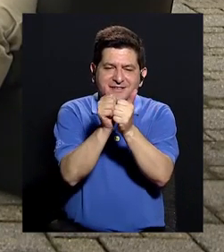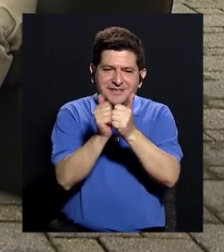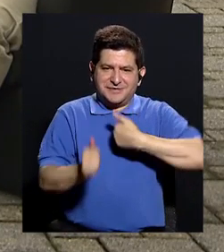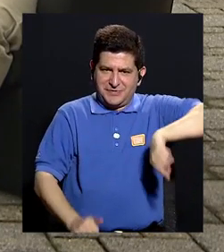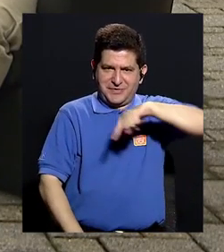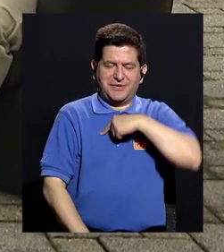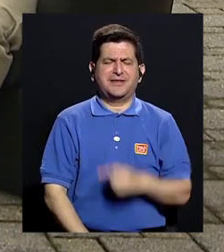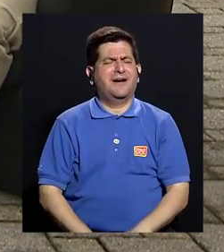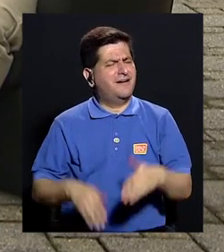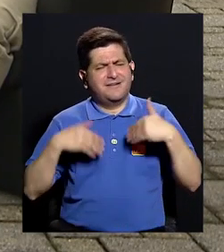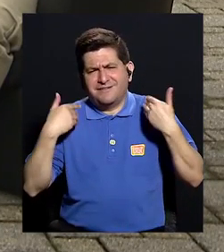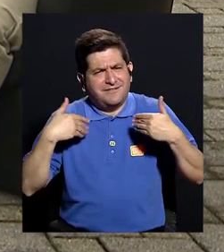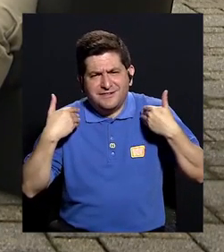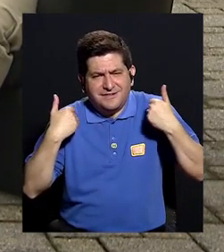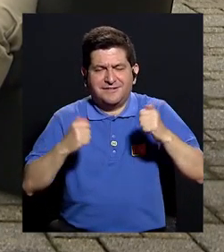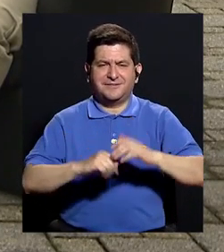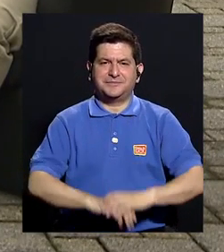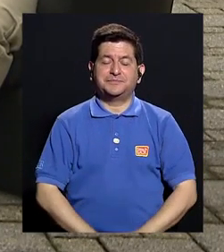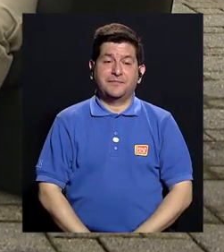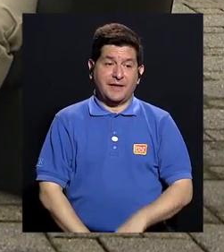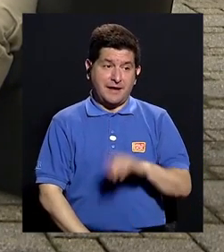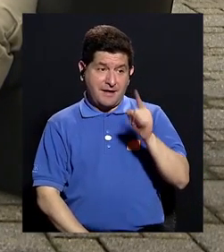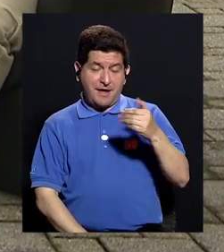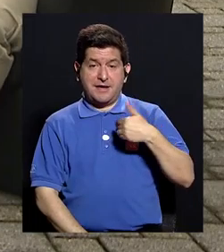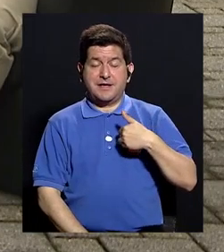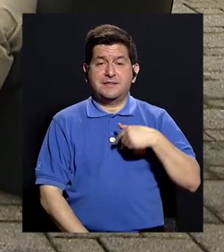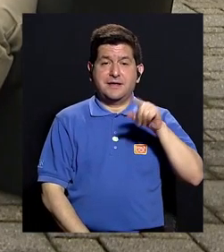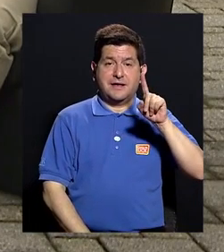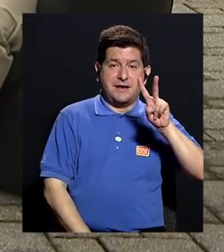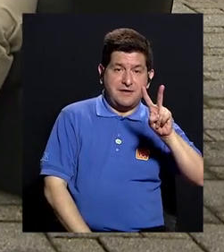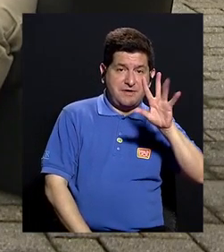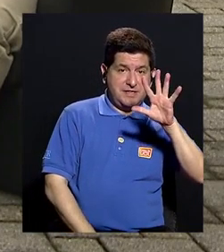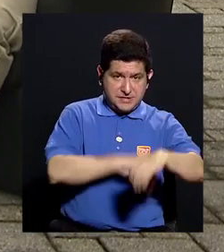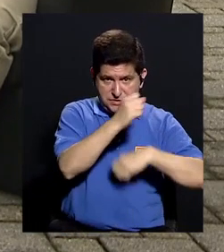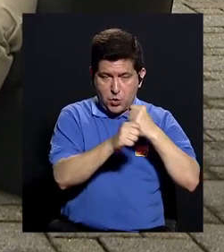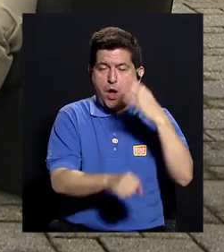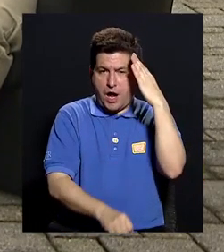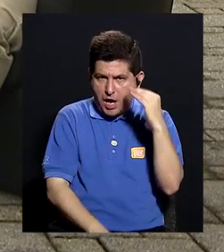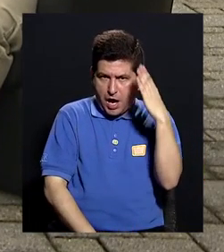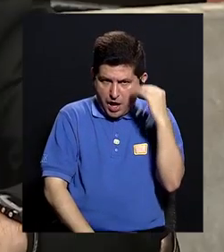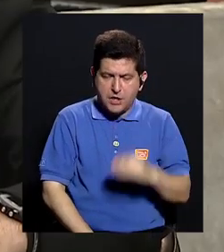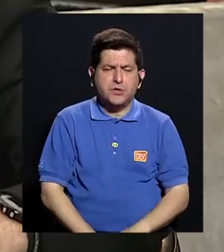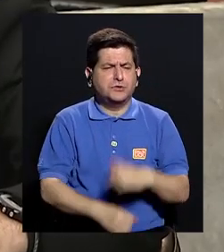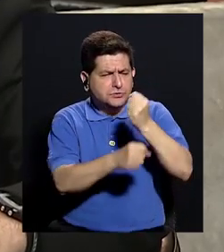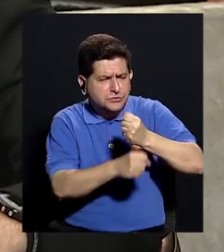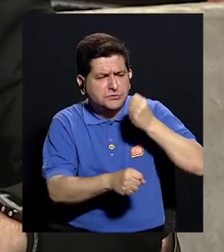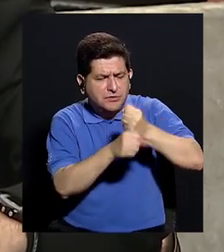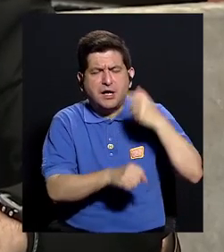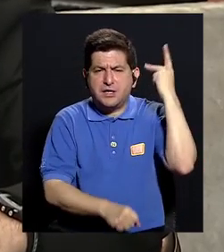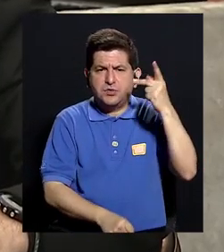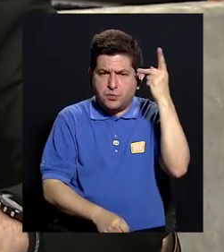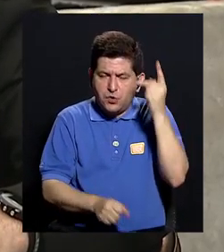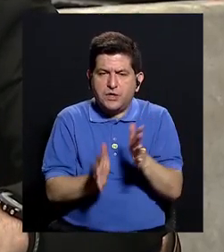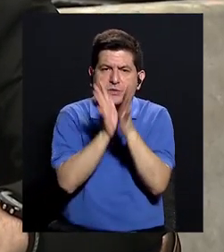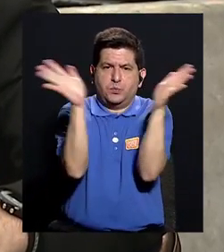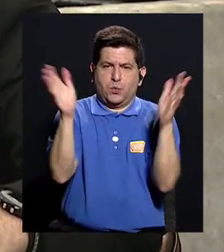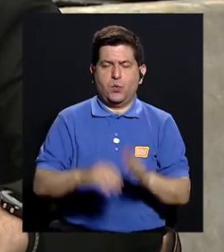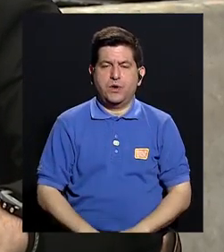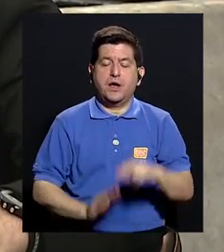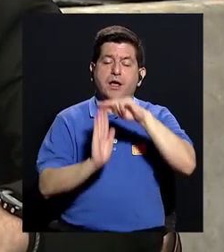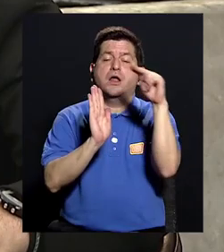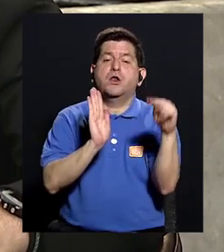acompañarnos. Encantadísima. Comentarles que, bueno, Eva tiene más de 25 años de experiencia en la elaboración de políticas